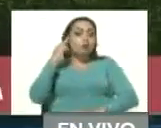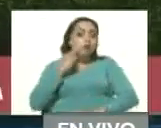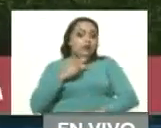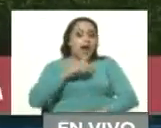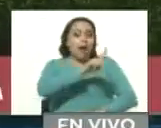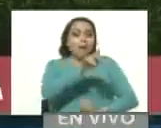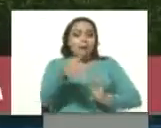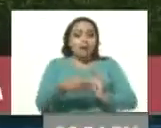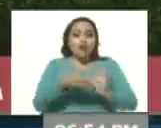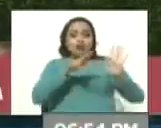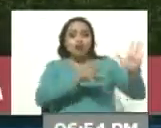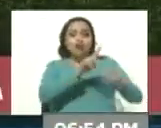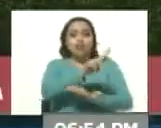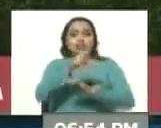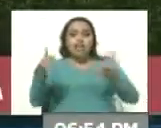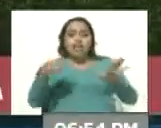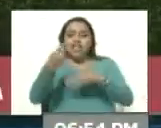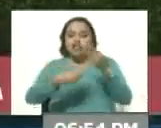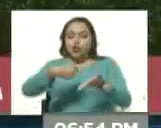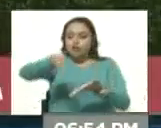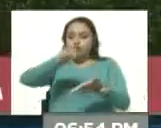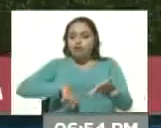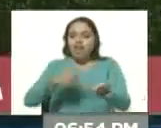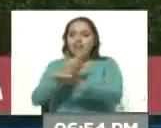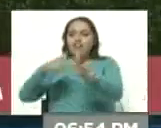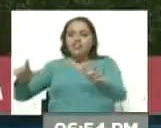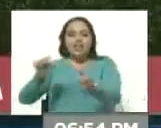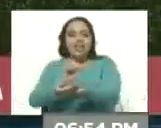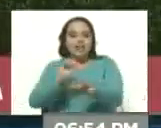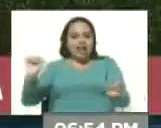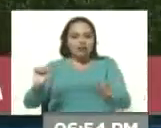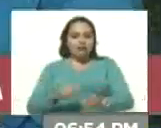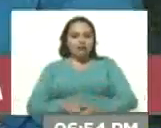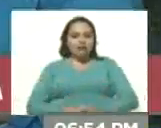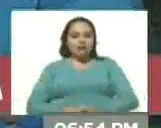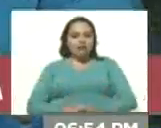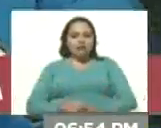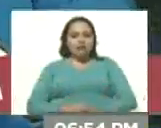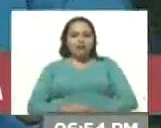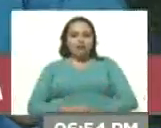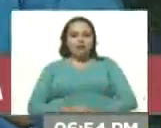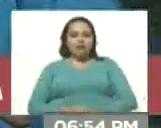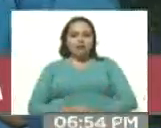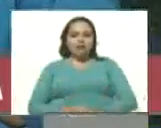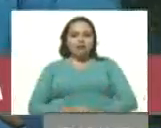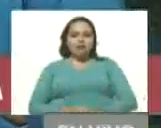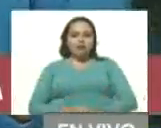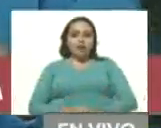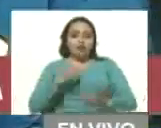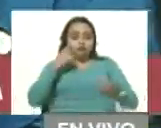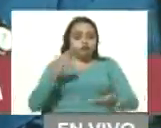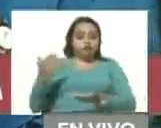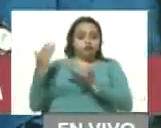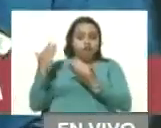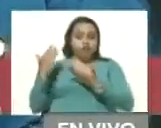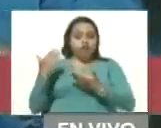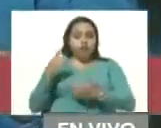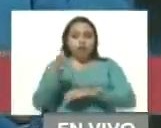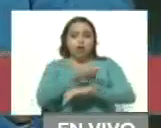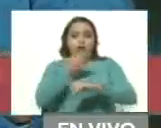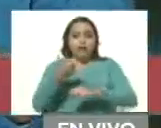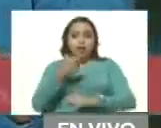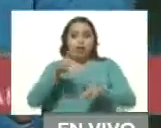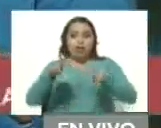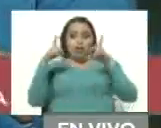decretó la libertad de los esclavos y no se concreta sino hasta 1854 bien que ustedes lo escucharon alejandro terán gobernador de la guaira en